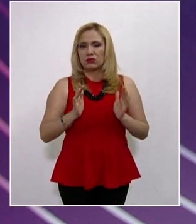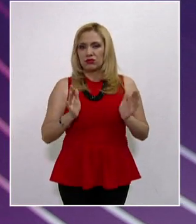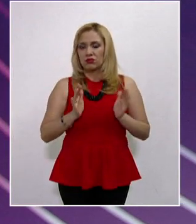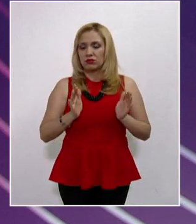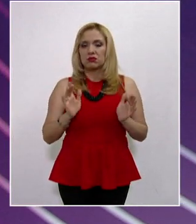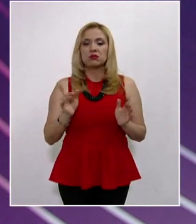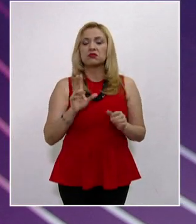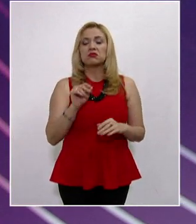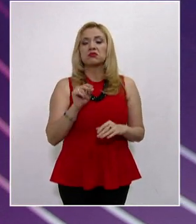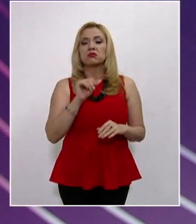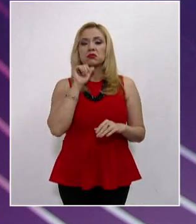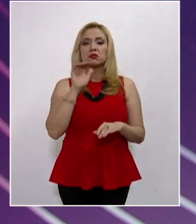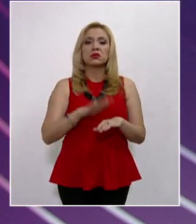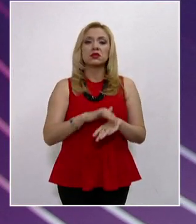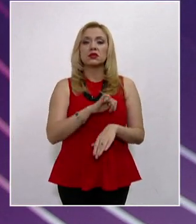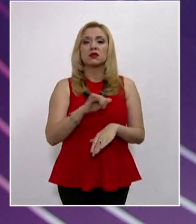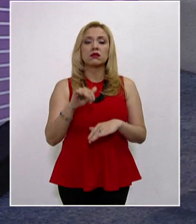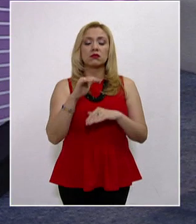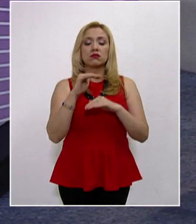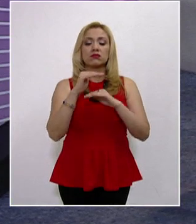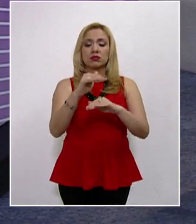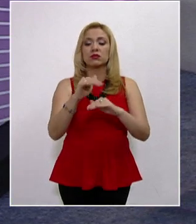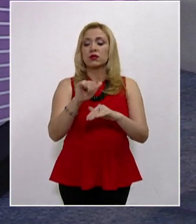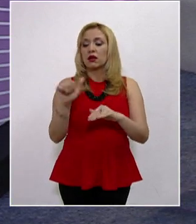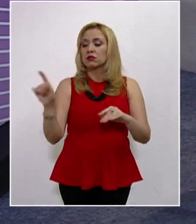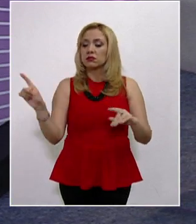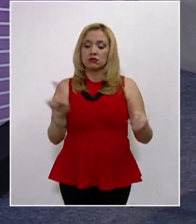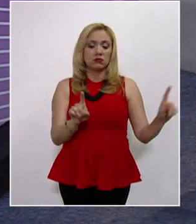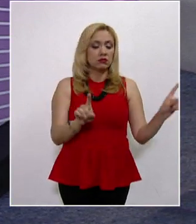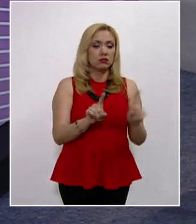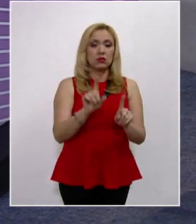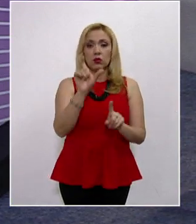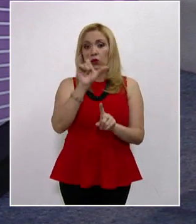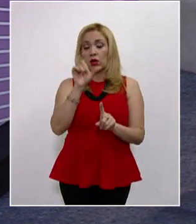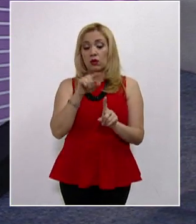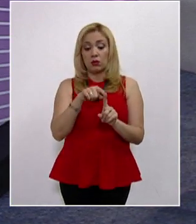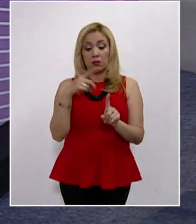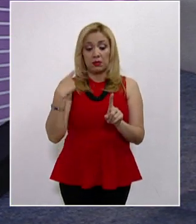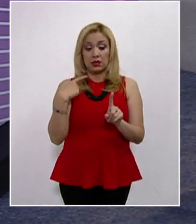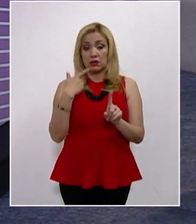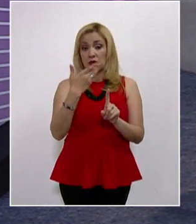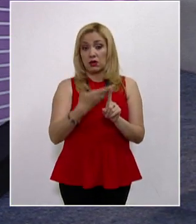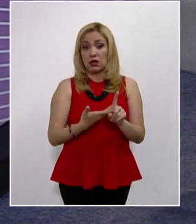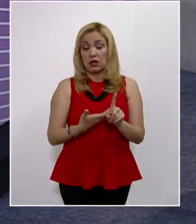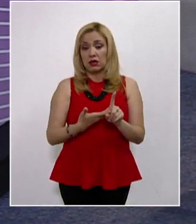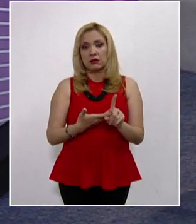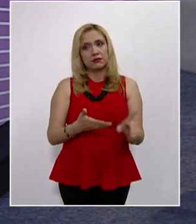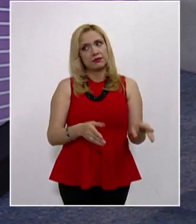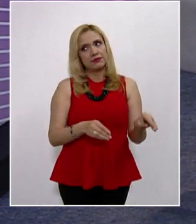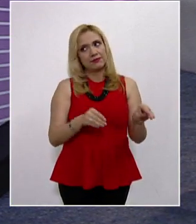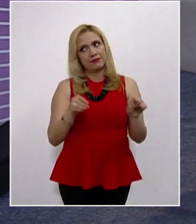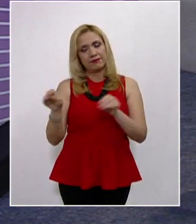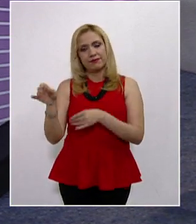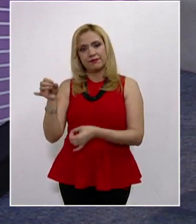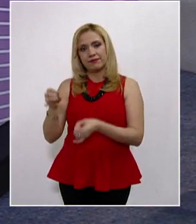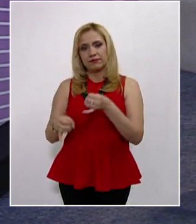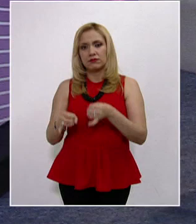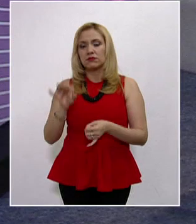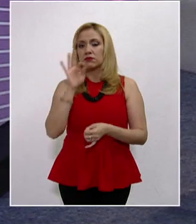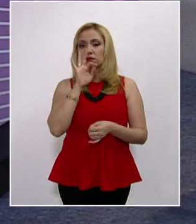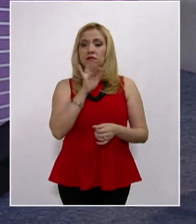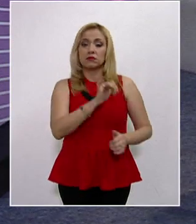lo limita a los sujetos que intervienen. O sea, solo cuando hay un civil, ahí sería fuero civil, pero si hay un